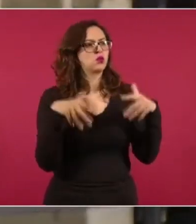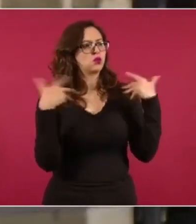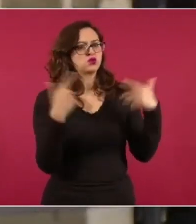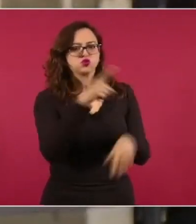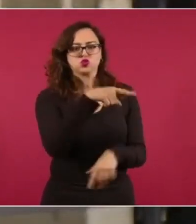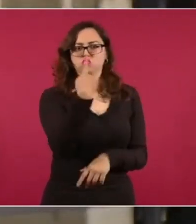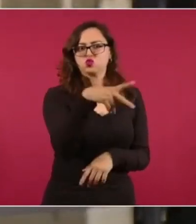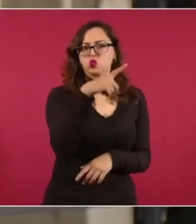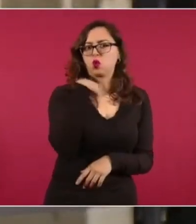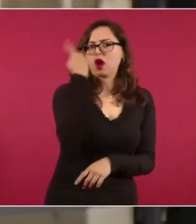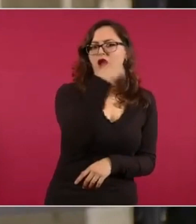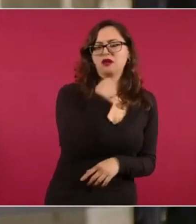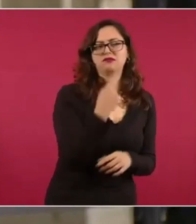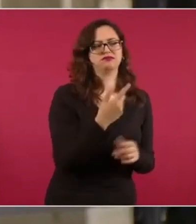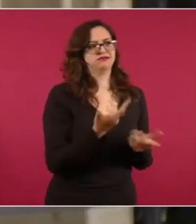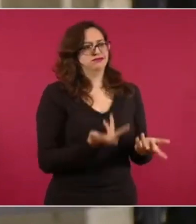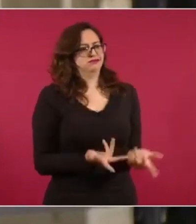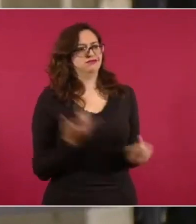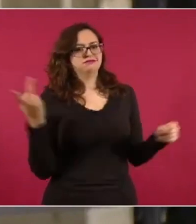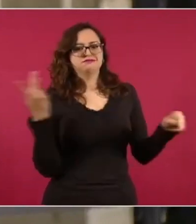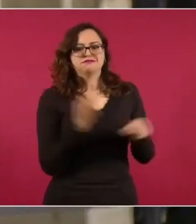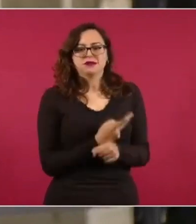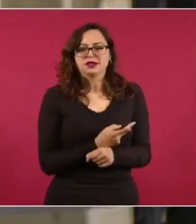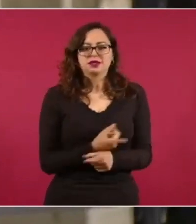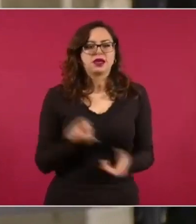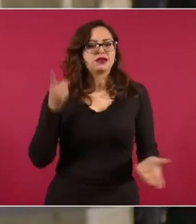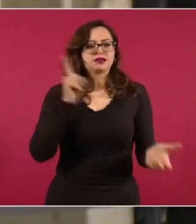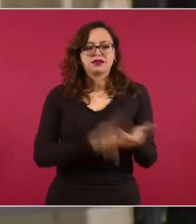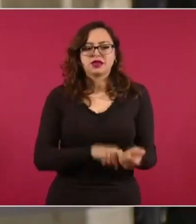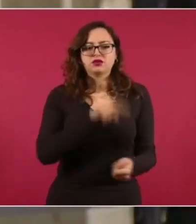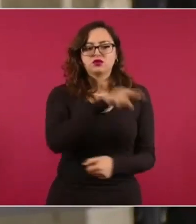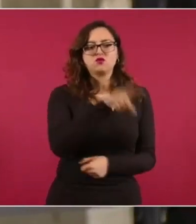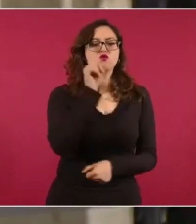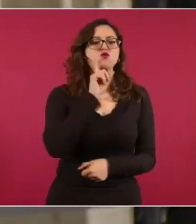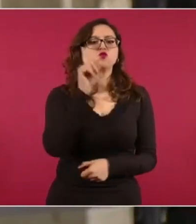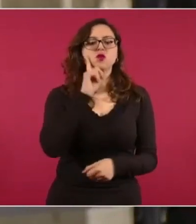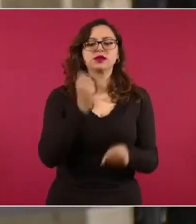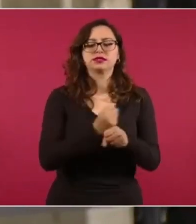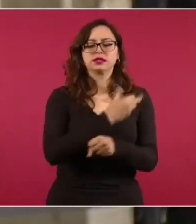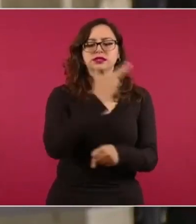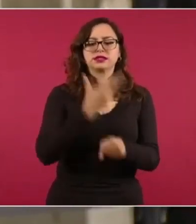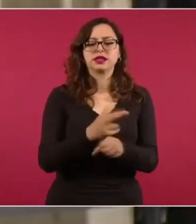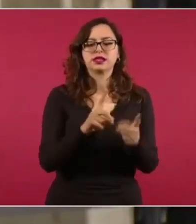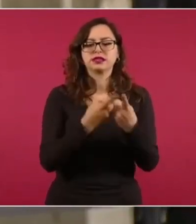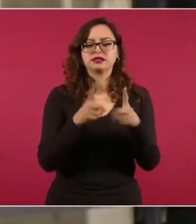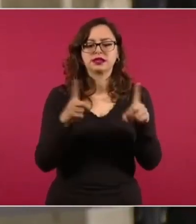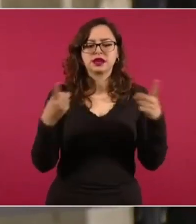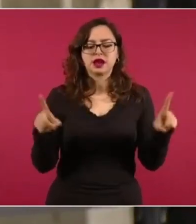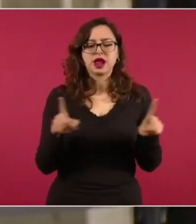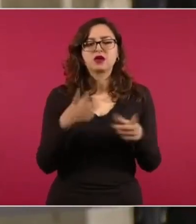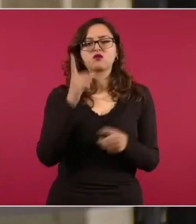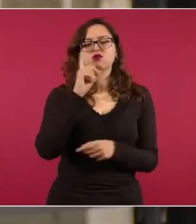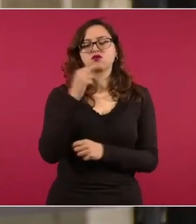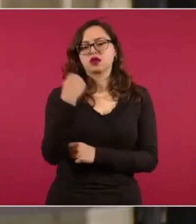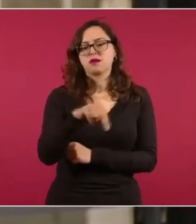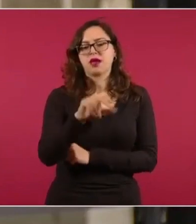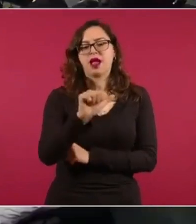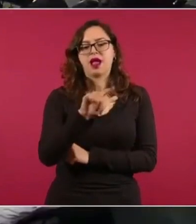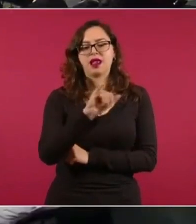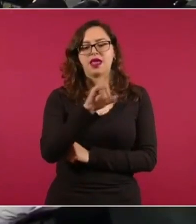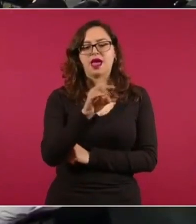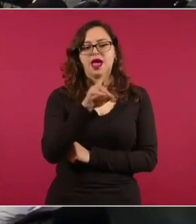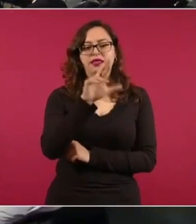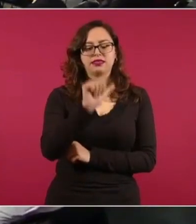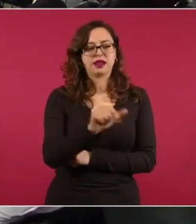flagrante a la legislación electoral por parte de la secretaria de Desarrollo Social del Estado de México, Alejandra del Moral, quien